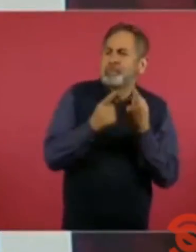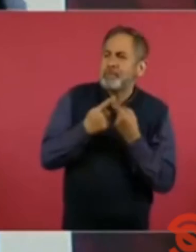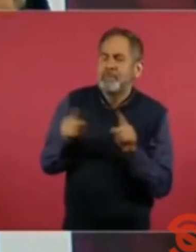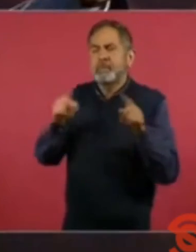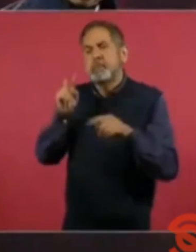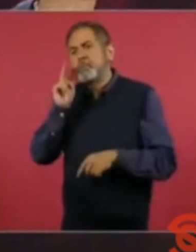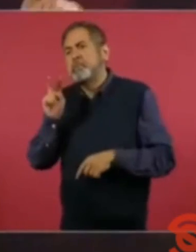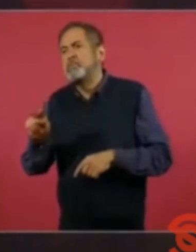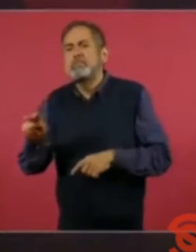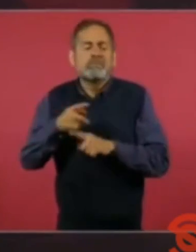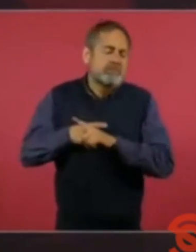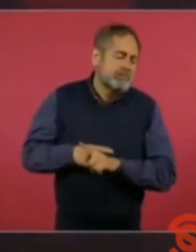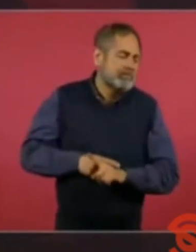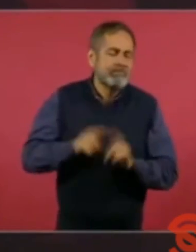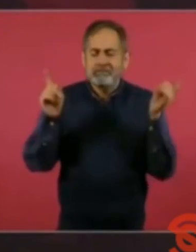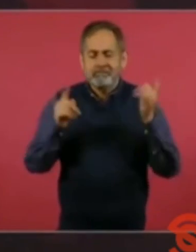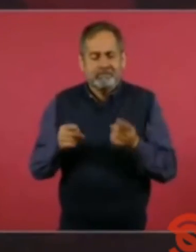Es